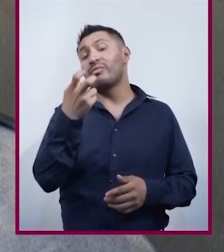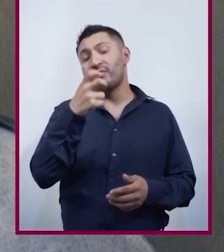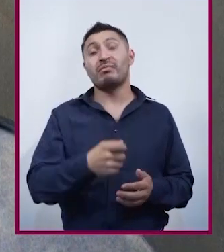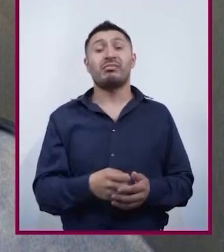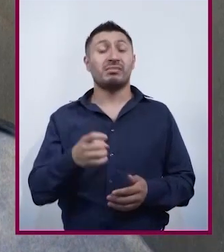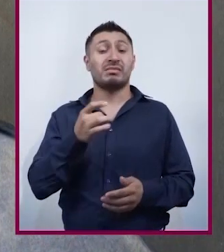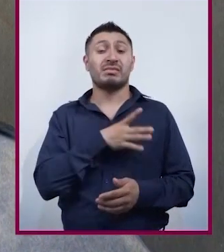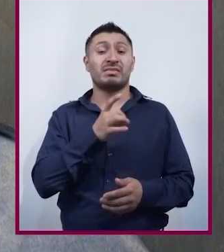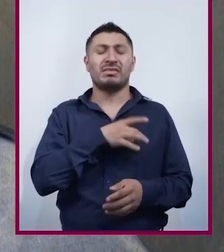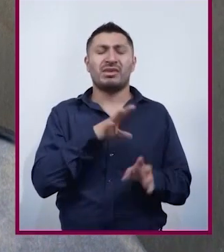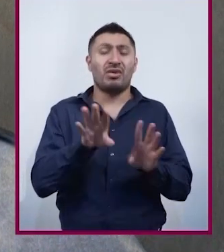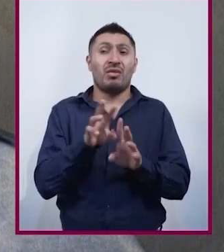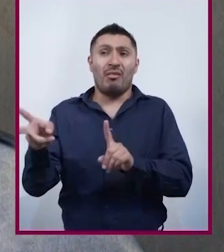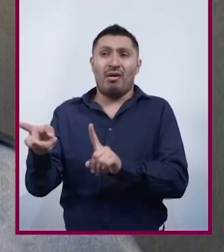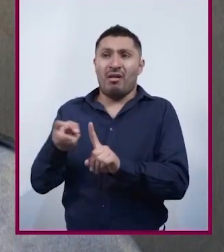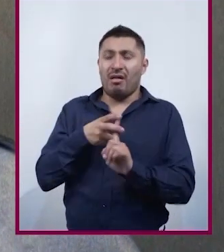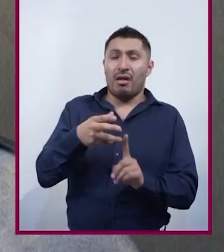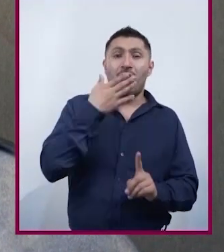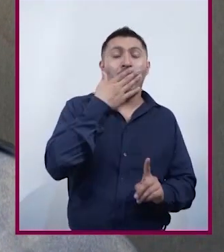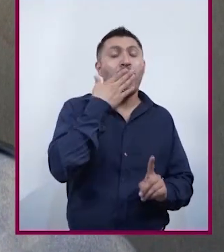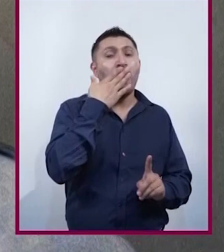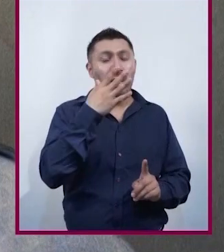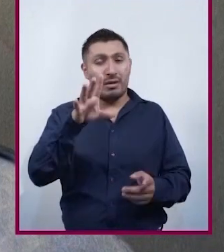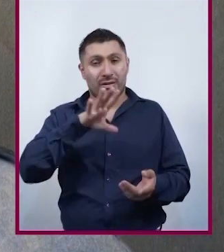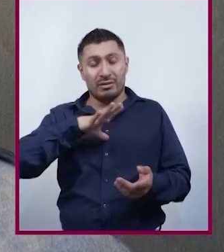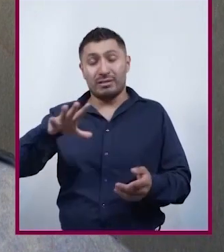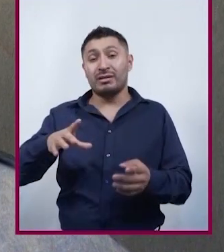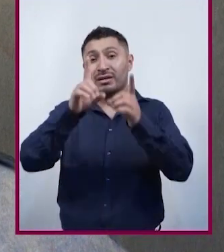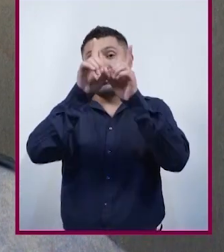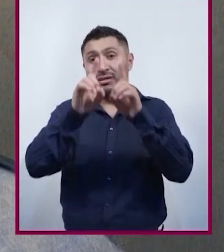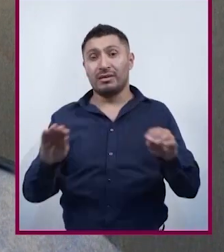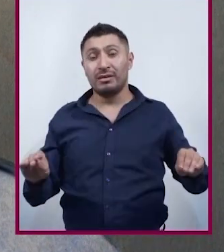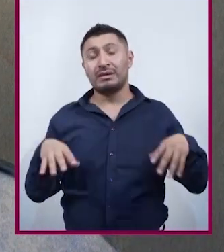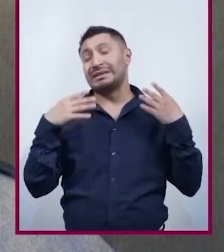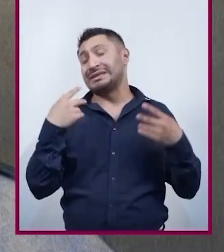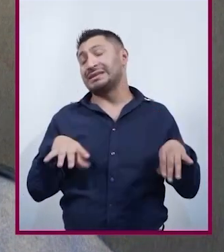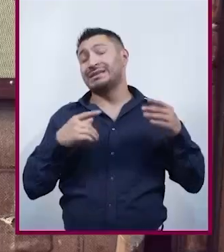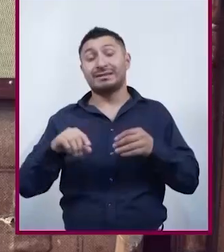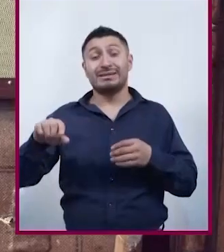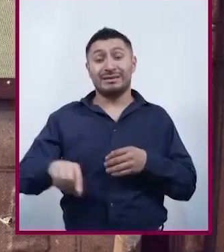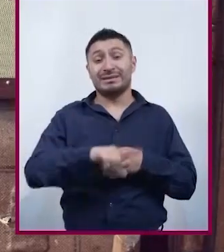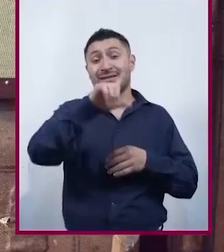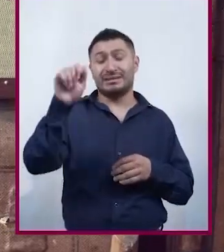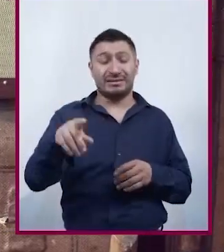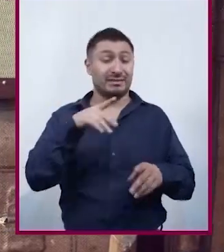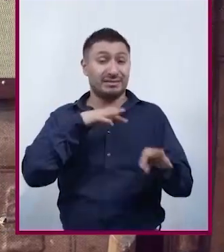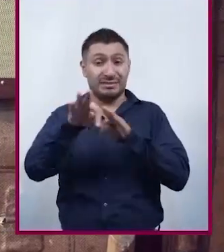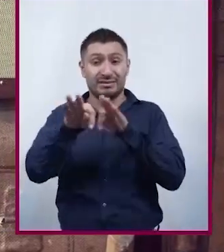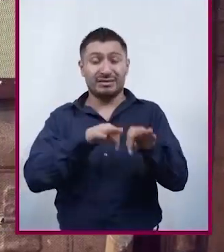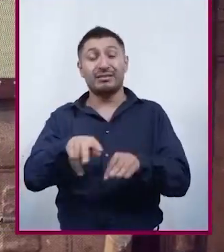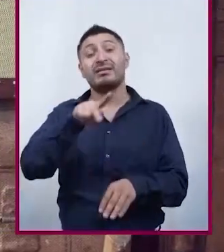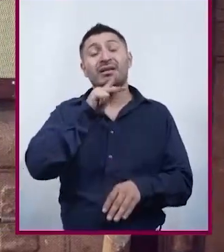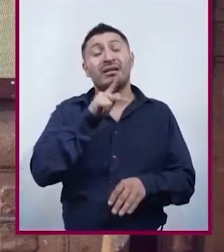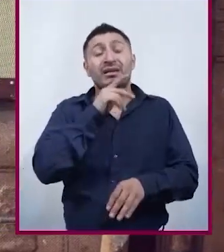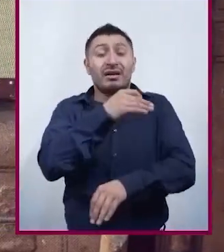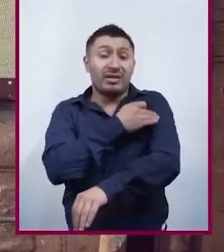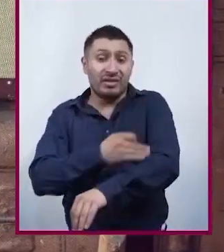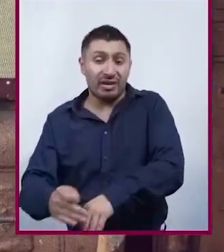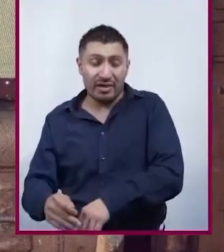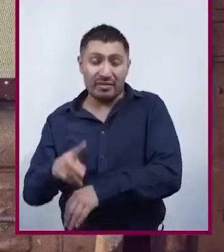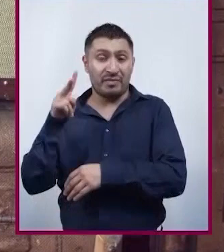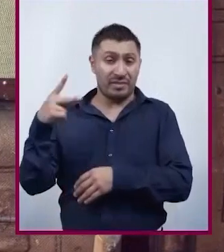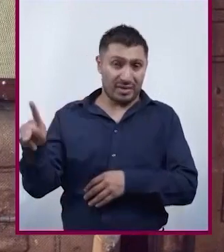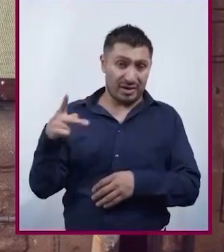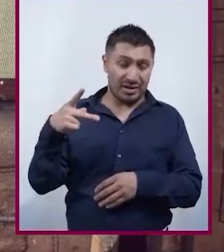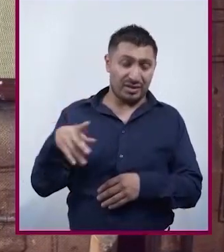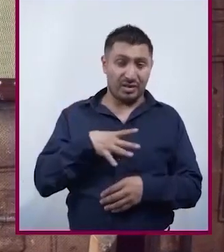Siempre recordaría esos tiempos, su miedo a ser raptado por los apaches que habitaban el desierto. Después de un tiempo, por el trabajo del